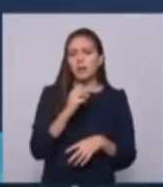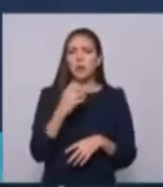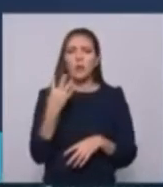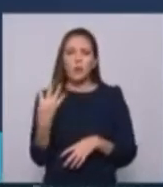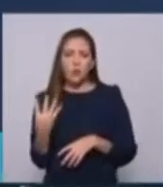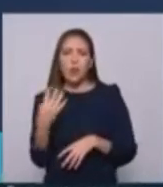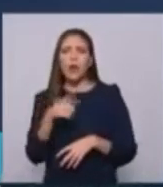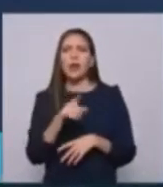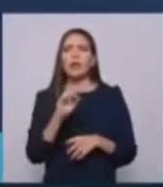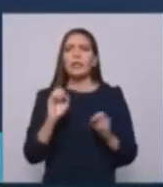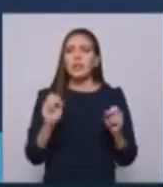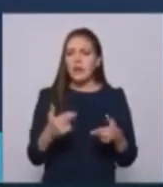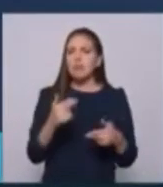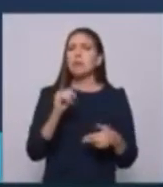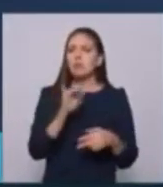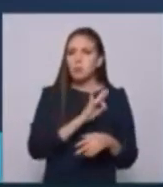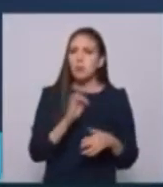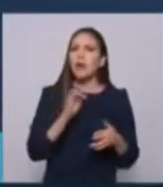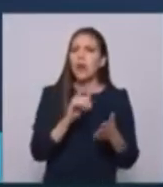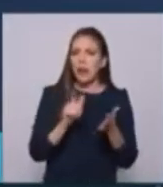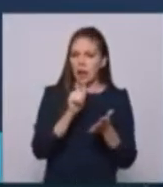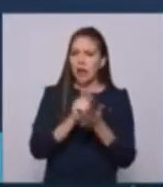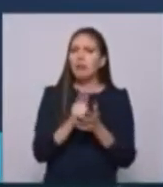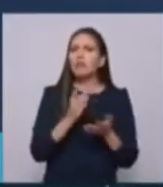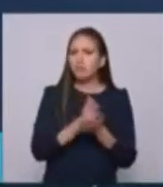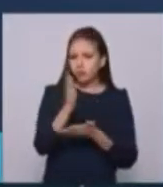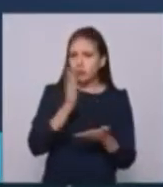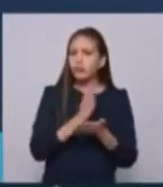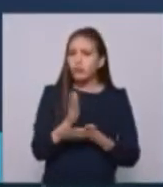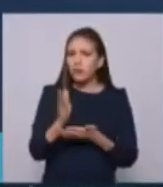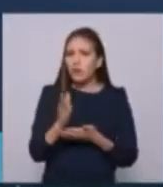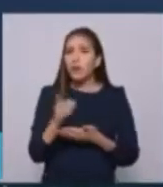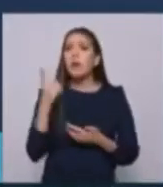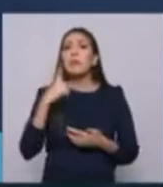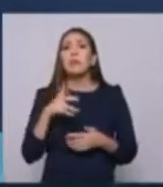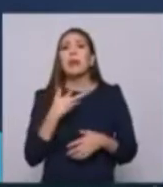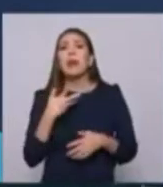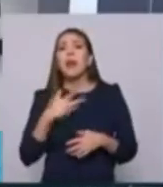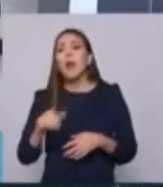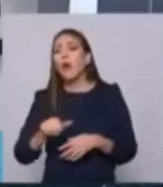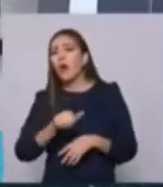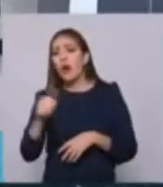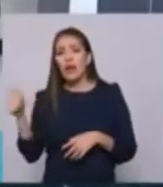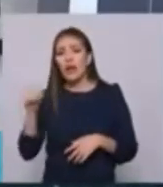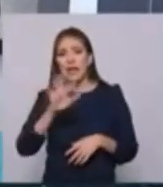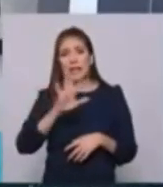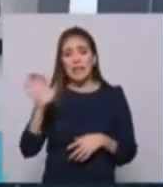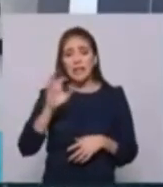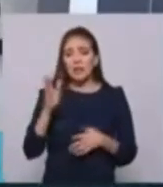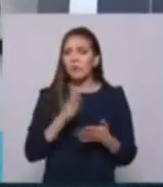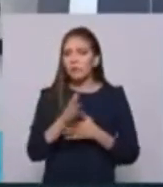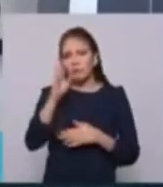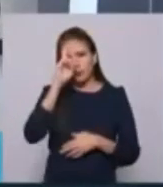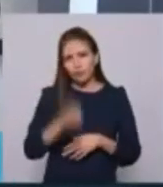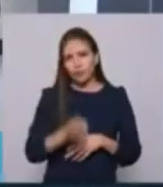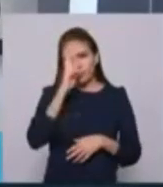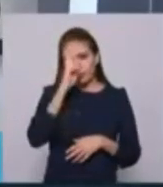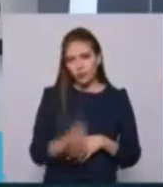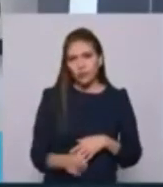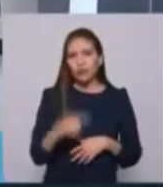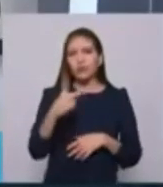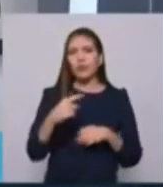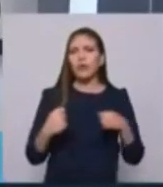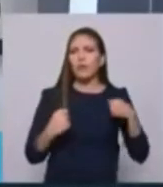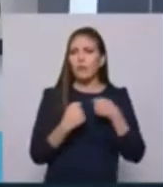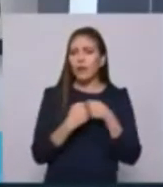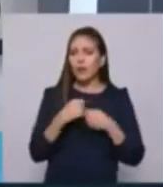son establecidos, 5 en Chiapas, que sabemos que los coches pasan, pero hay más de 500 cruces ilegales por la frontera sur.